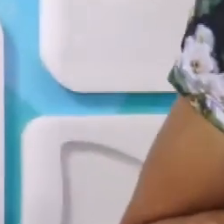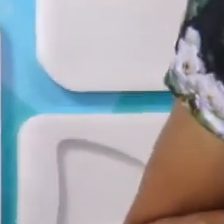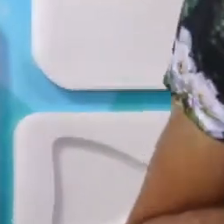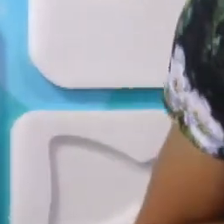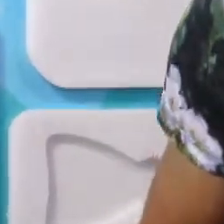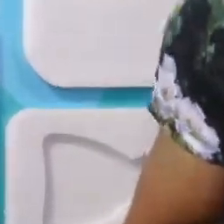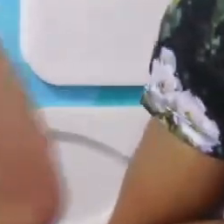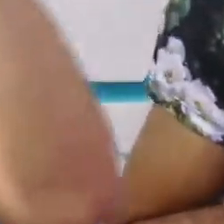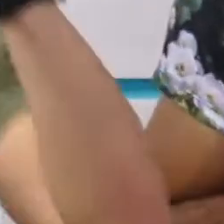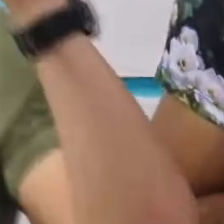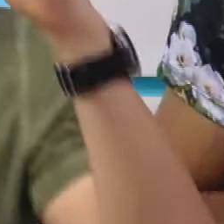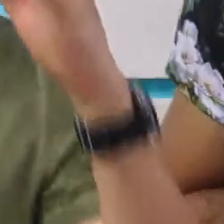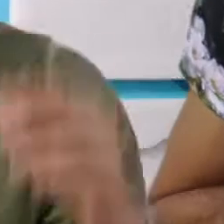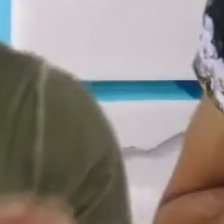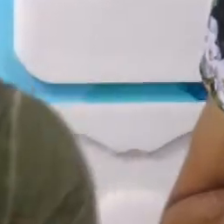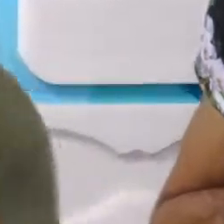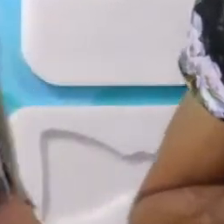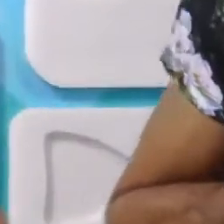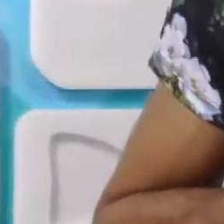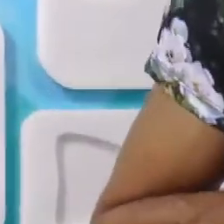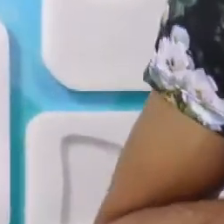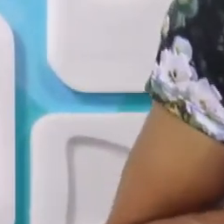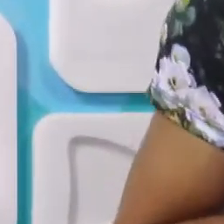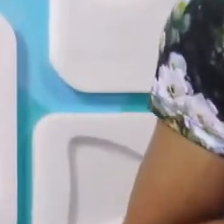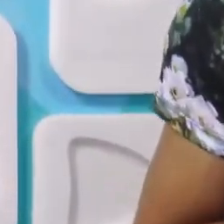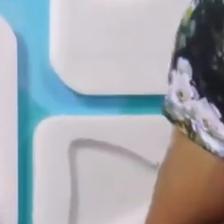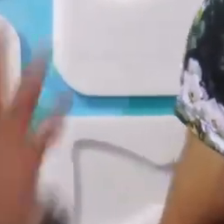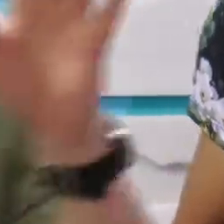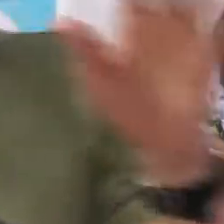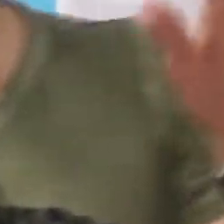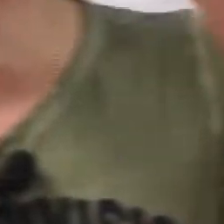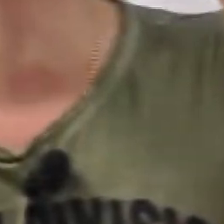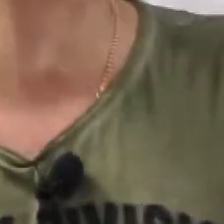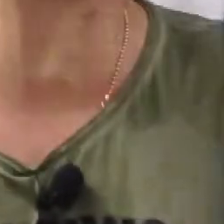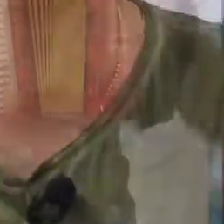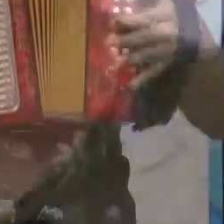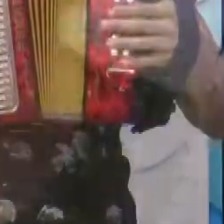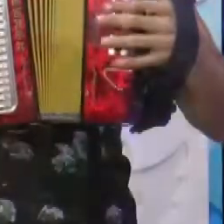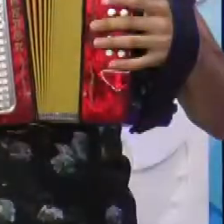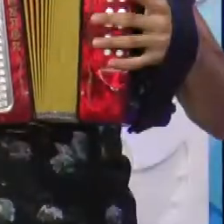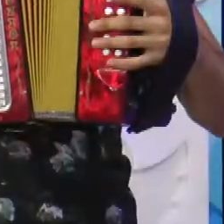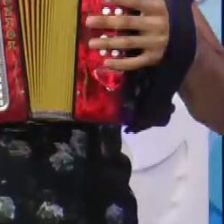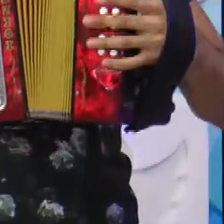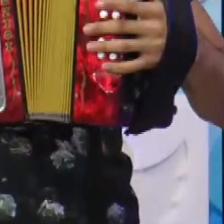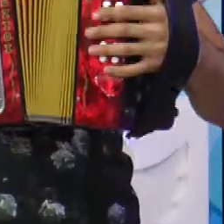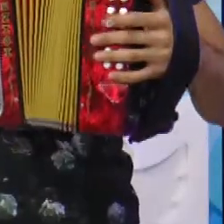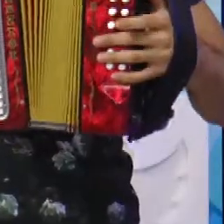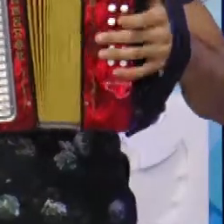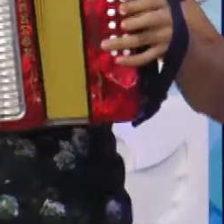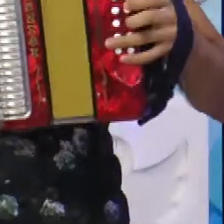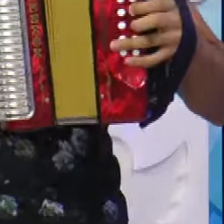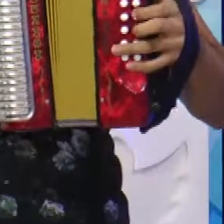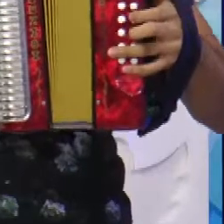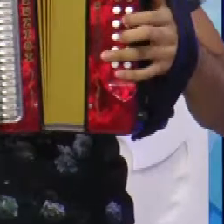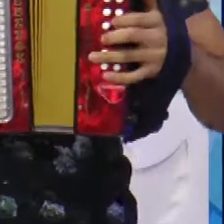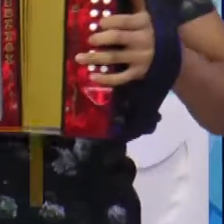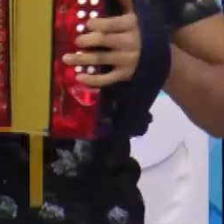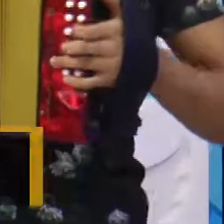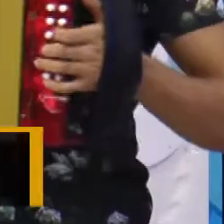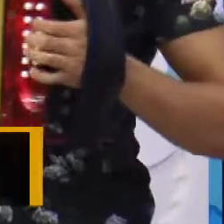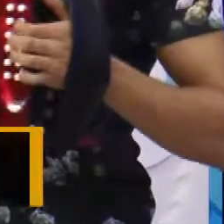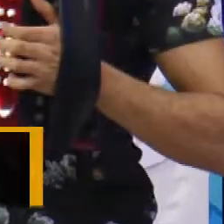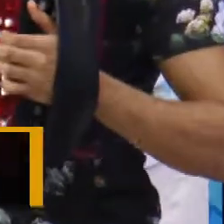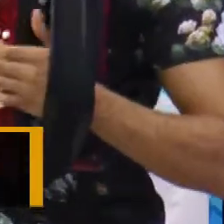niña que me tiene muy desconcentrado. Y la profe me pregunta por las siete maravillas de este mundo y yo respondo que mis